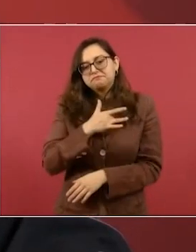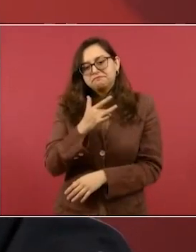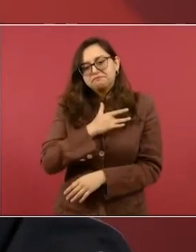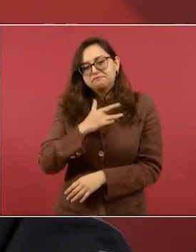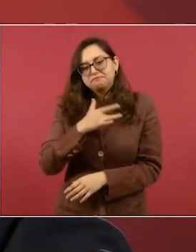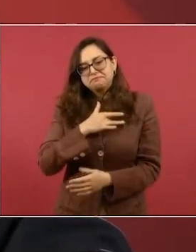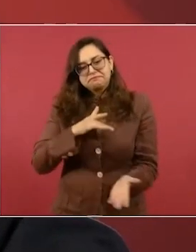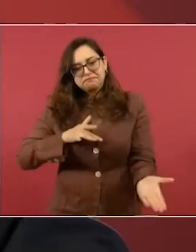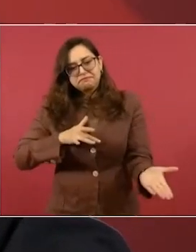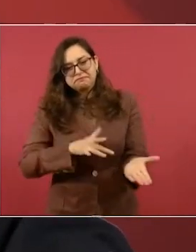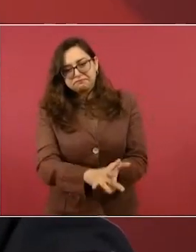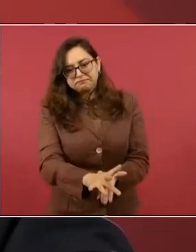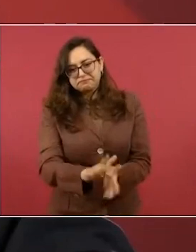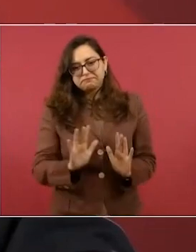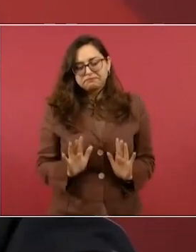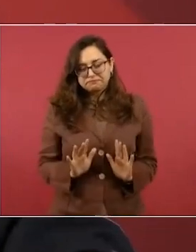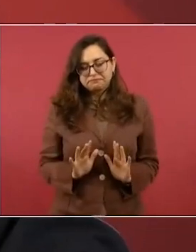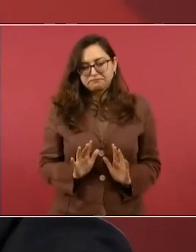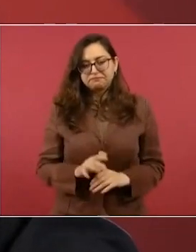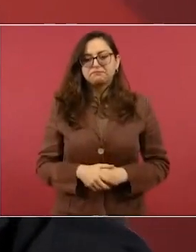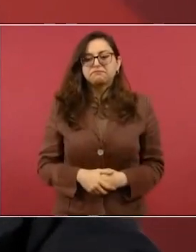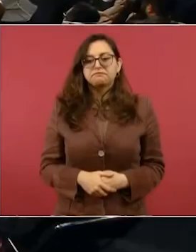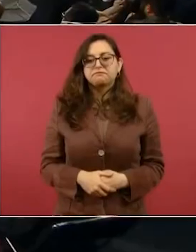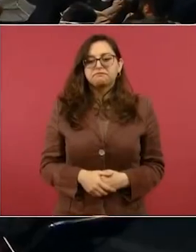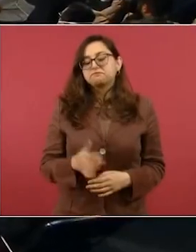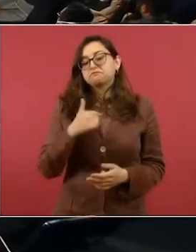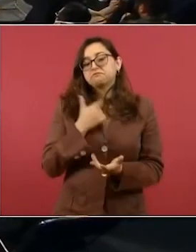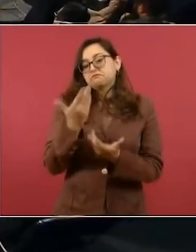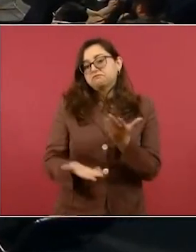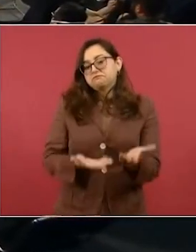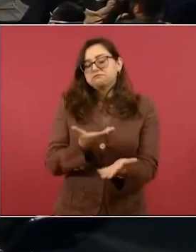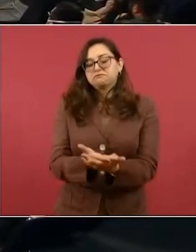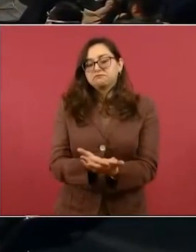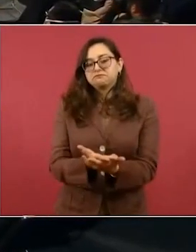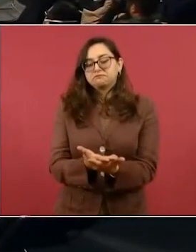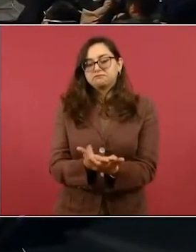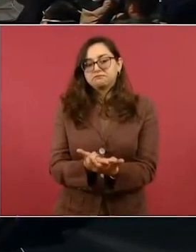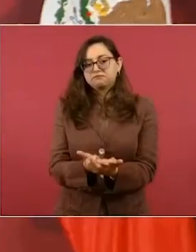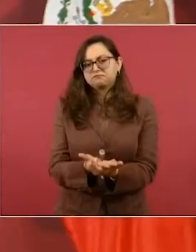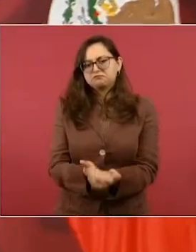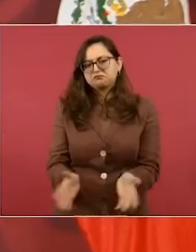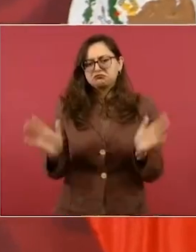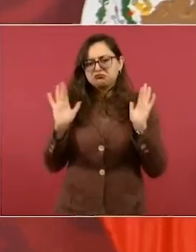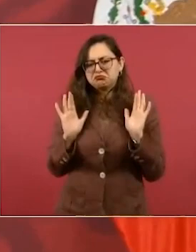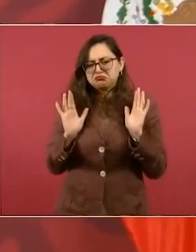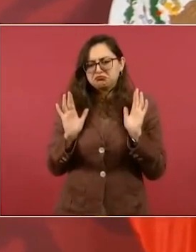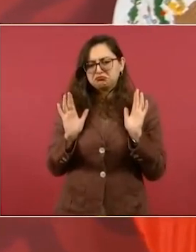Además, lo estoy planteando porque no pierdo nada.